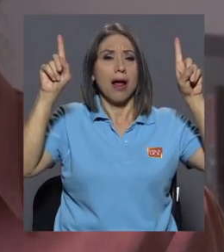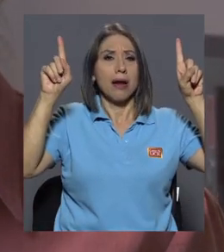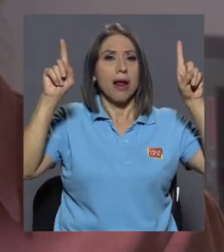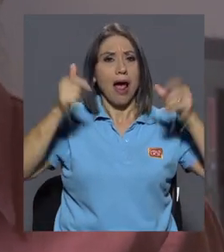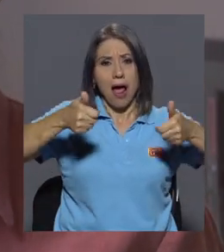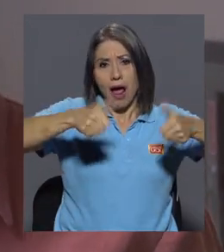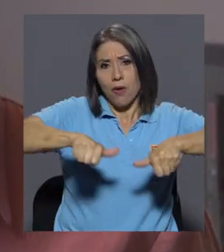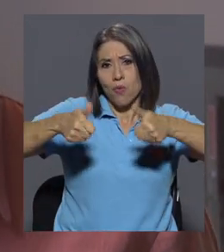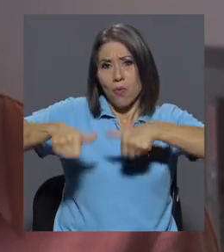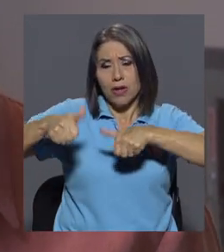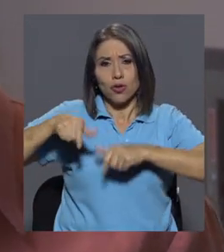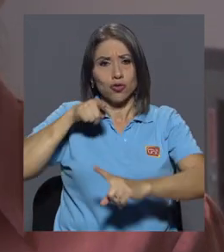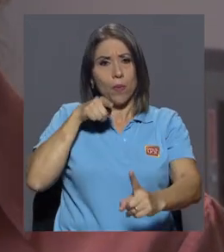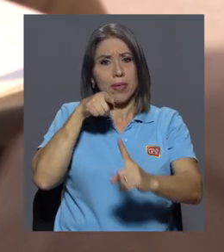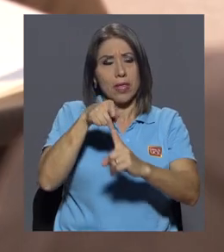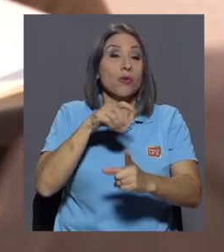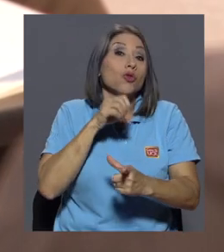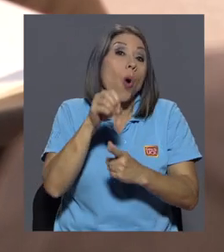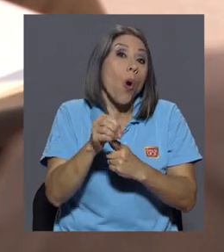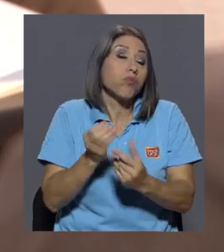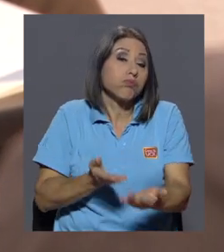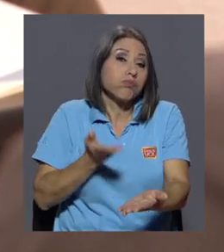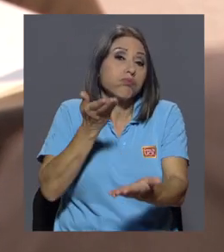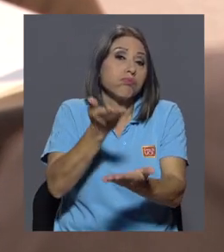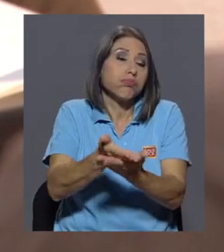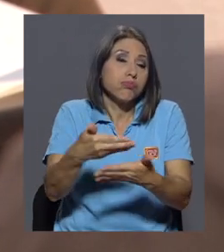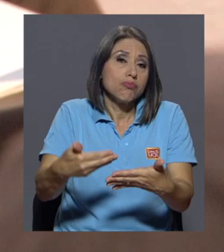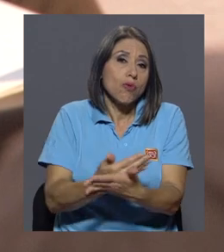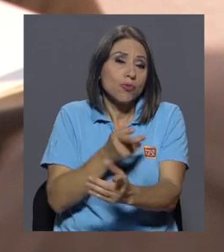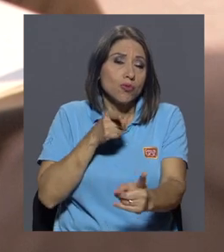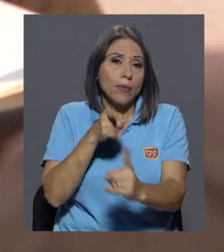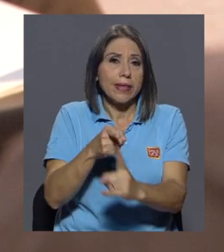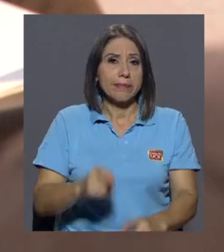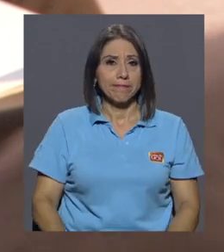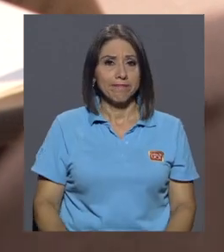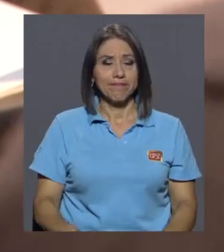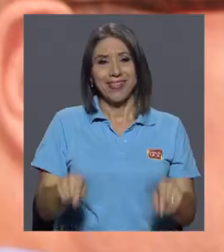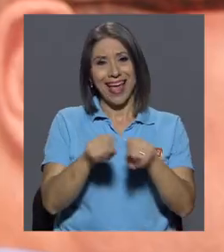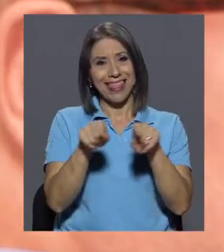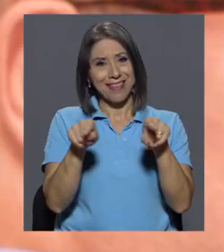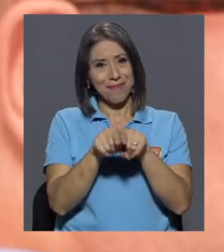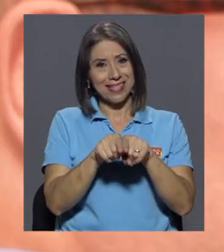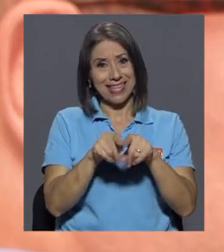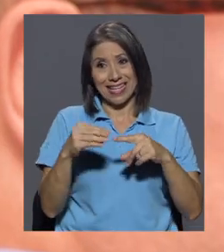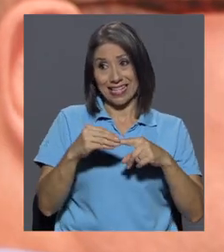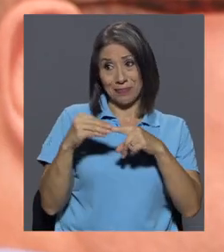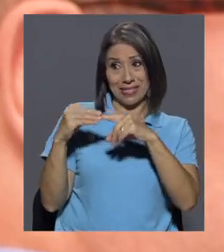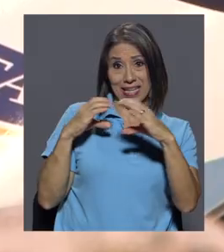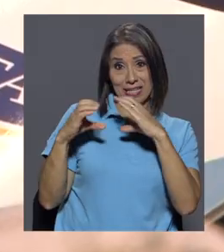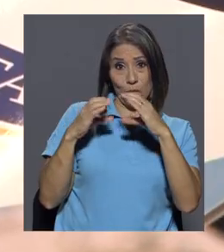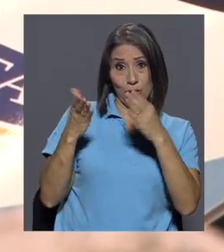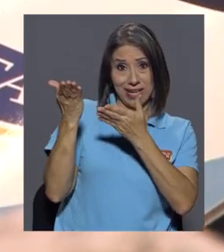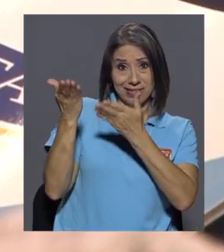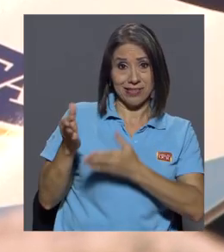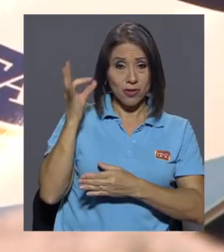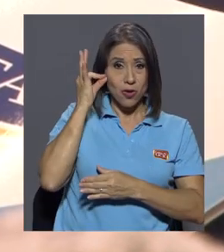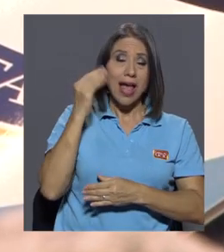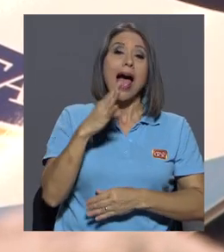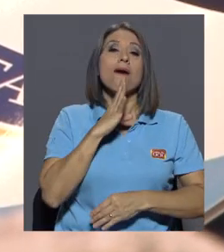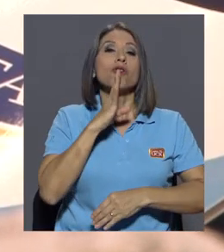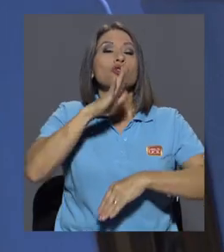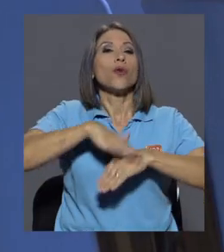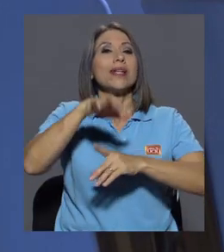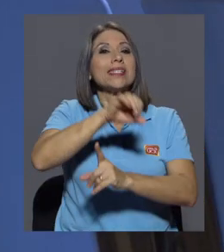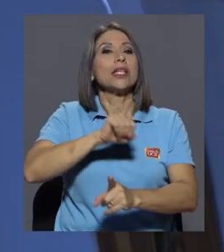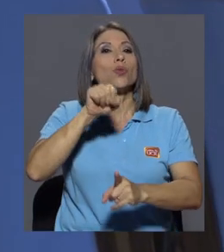de lograr acuerdos y objetivos o plantearnos nuevos objetivos. Además, la comunicóloga resaltó la situación que se vive también